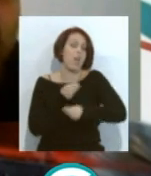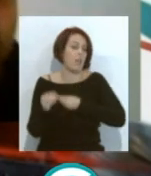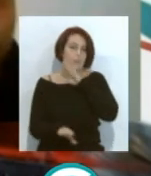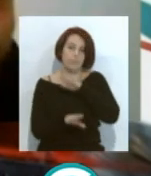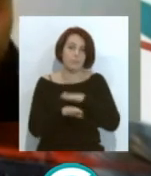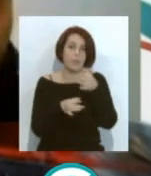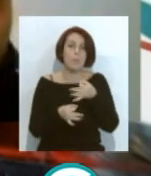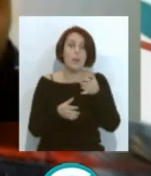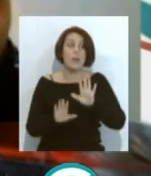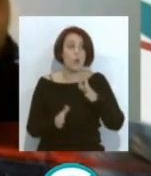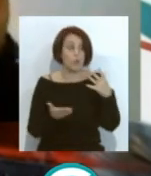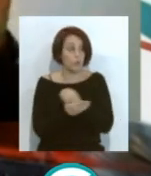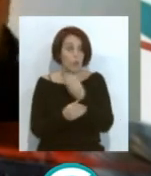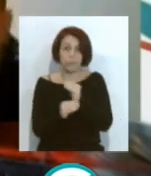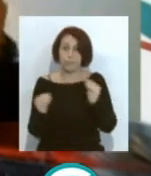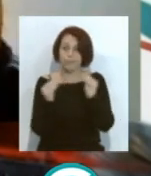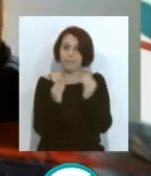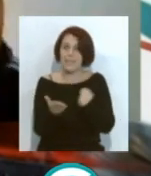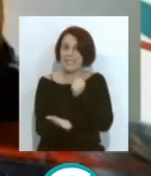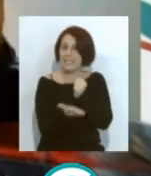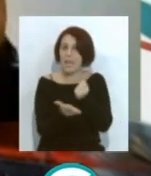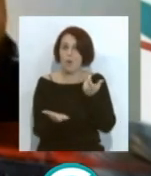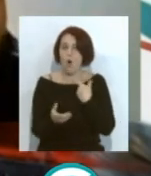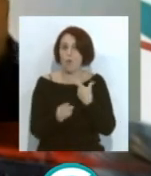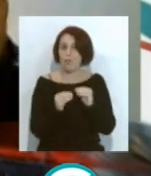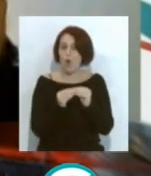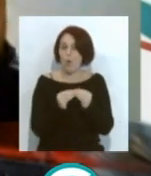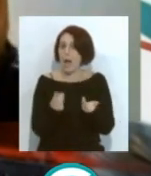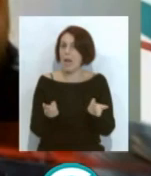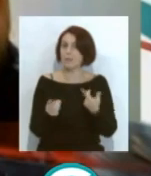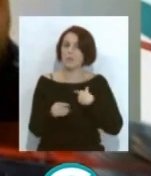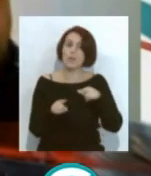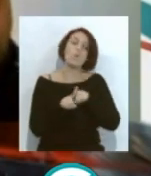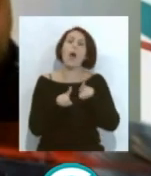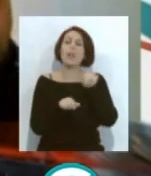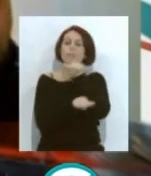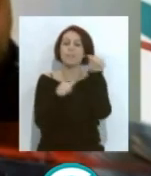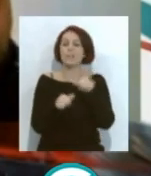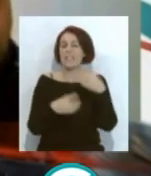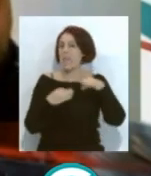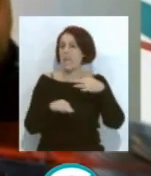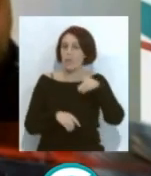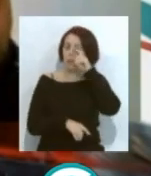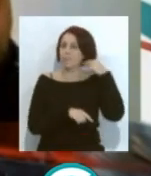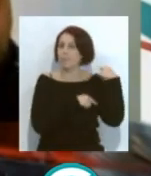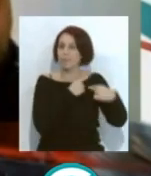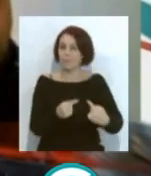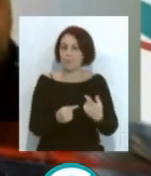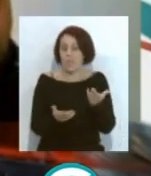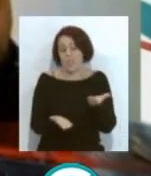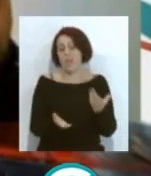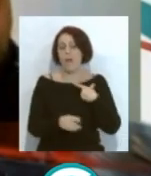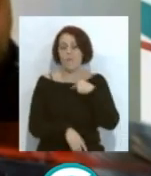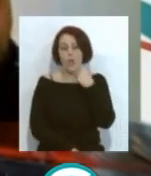Pero todos hemos coincidido este año de que el sello y el estilo que llevaba era un estilo sencillito y añejo, y por lo tanto las voces pues tienen que